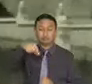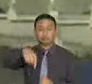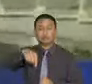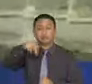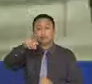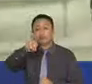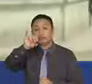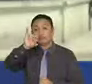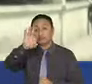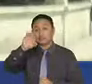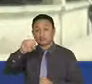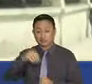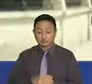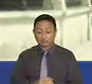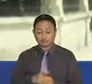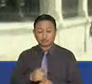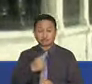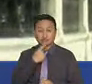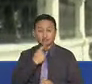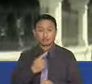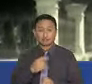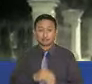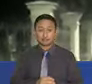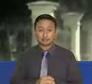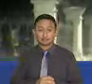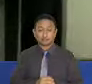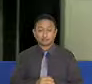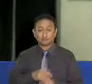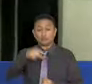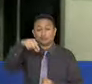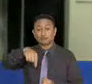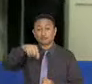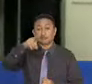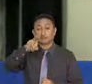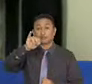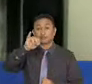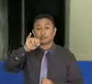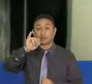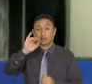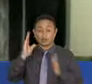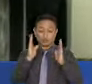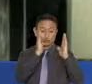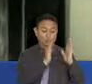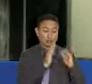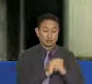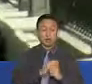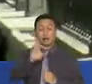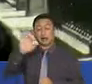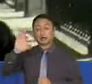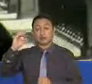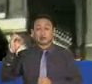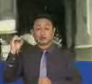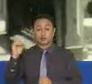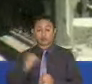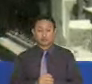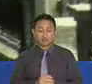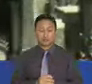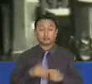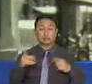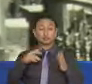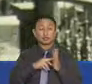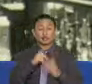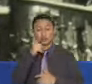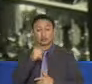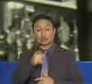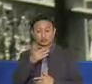medida en que si hablamos con estos dos fonemas y to que en realidad sería tú no estamos hablando de algo